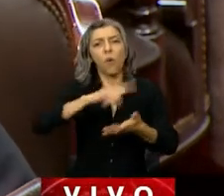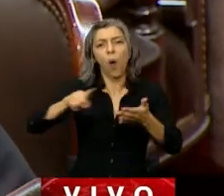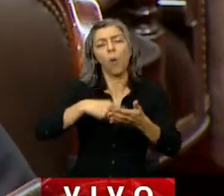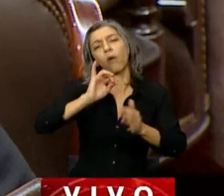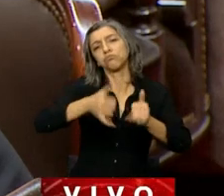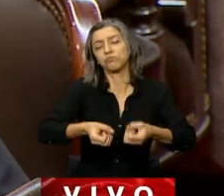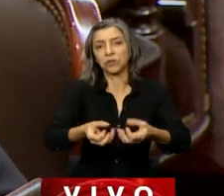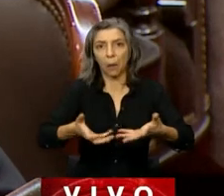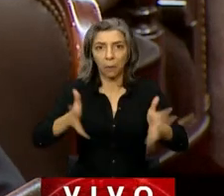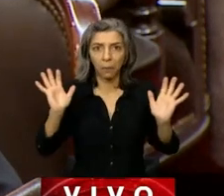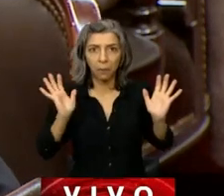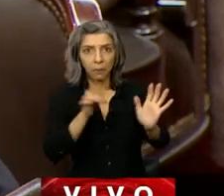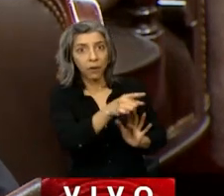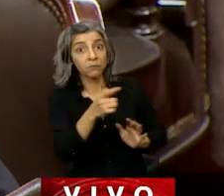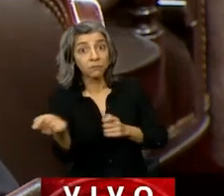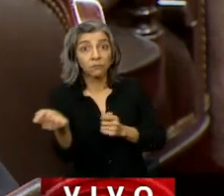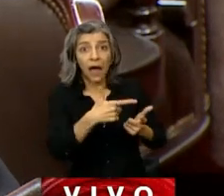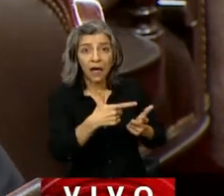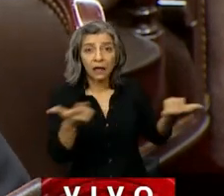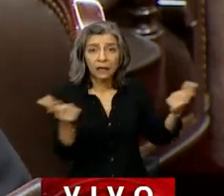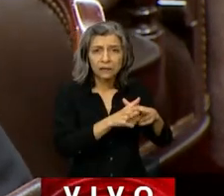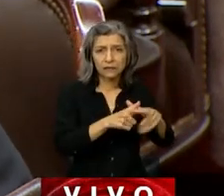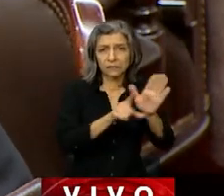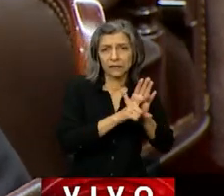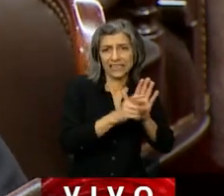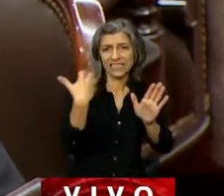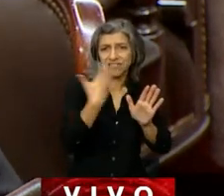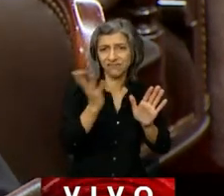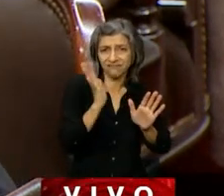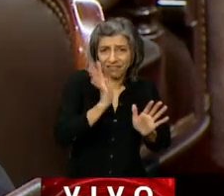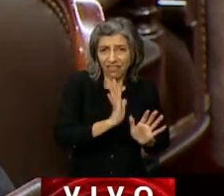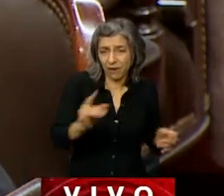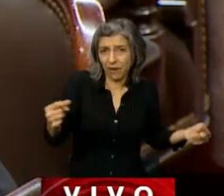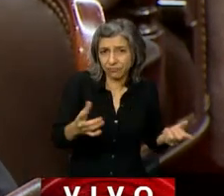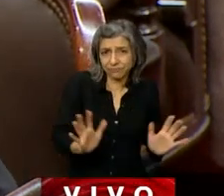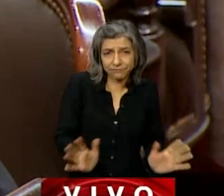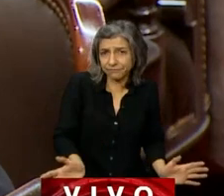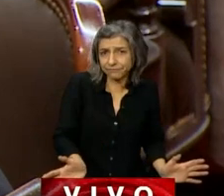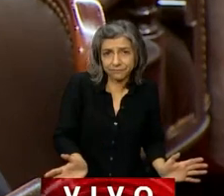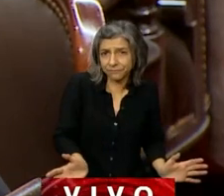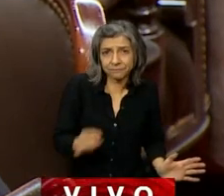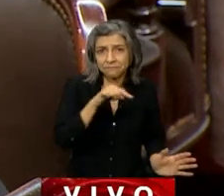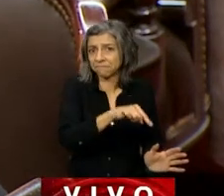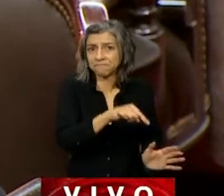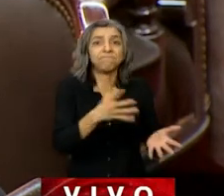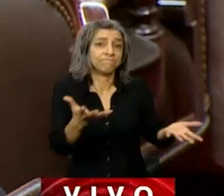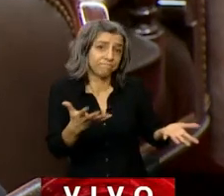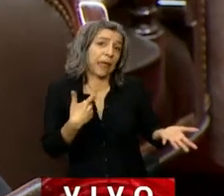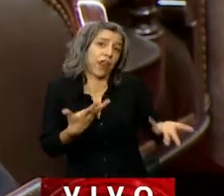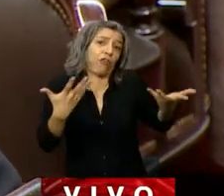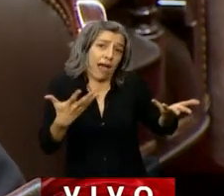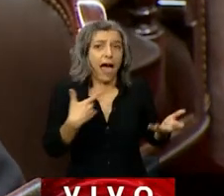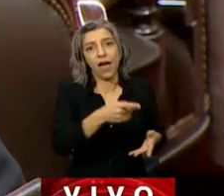comisión incompetente, como la Comisión de Legislación General, comisión afín, connivente y conveniente